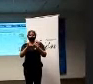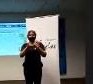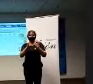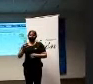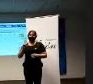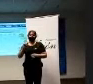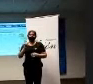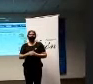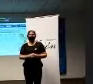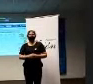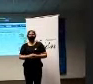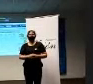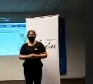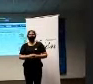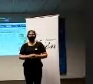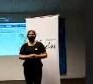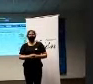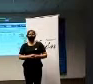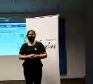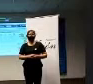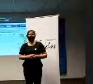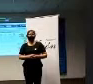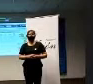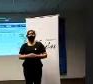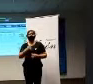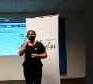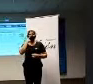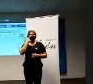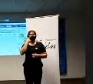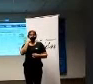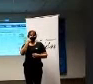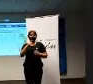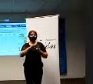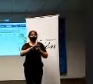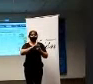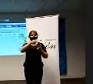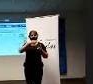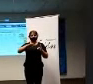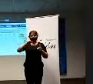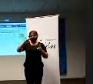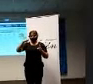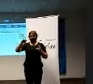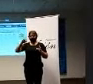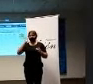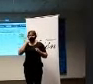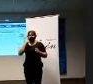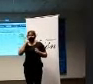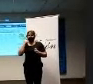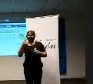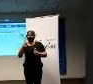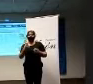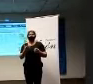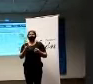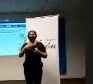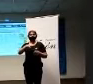que nos quiere decir este gráfico donde se muestran los mapas de riesgo. El que se suele mostrar también en las conferencias